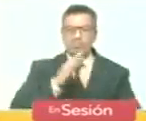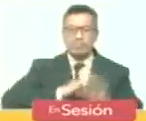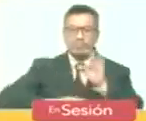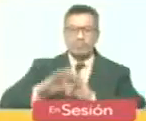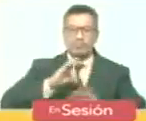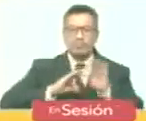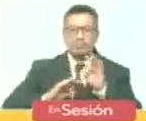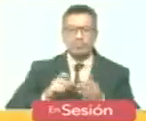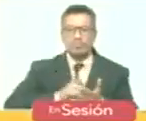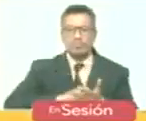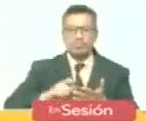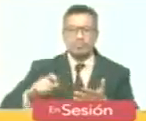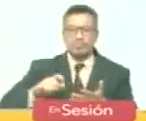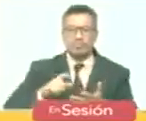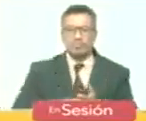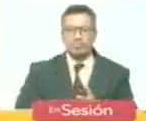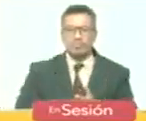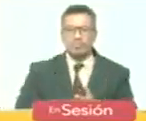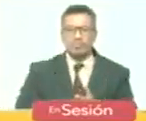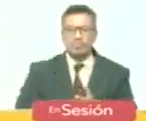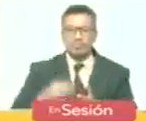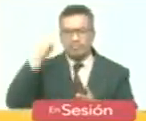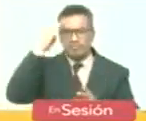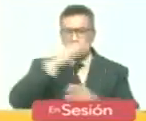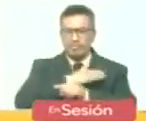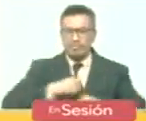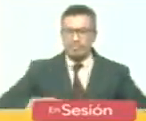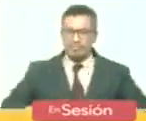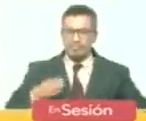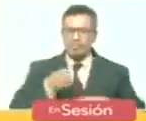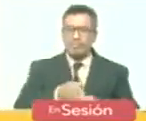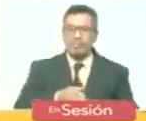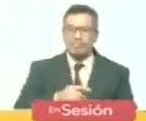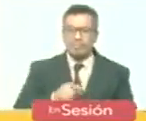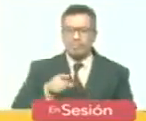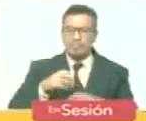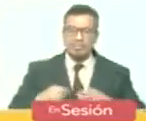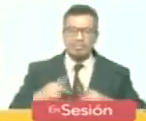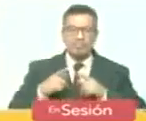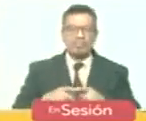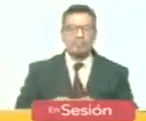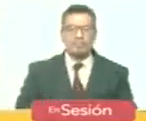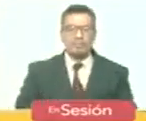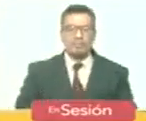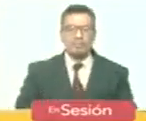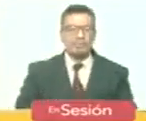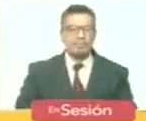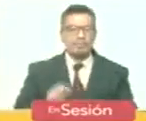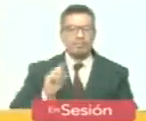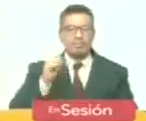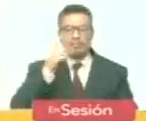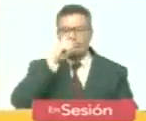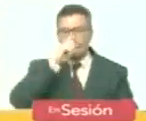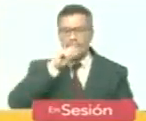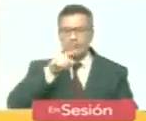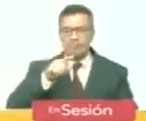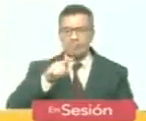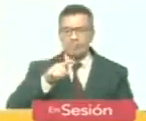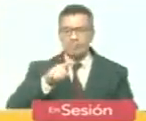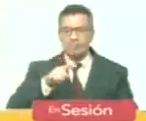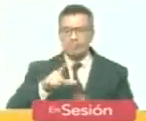para inscribirme en la academia militar, porque en esa oportunidad, con primer año de bachillerato,